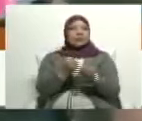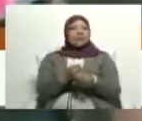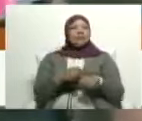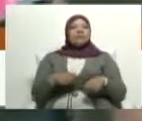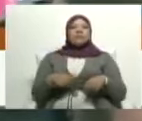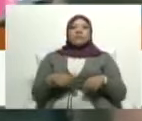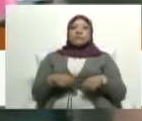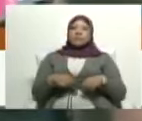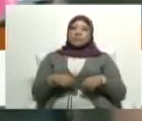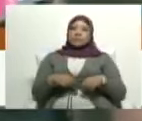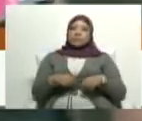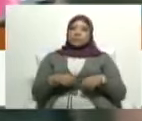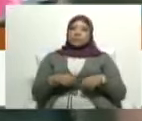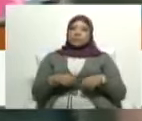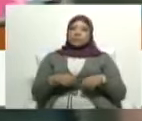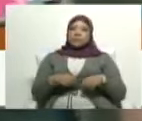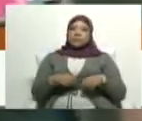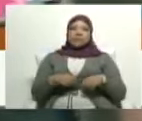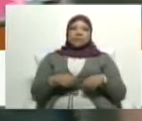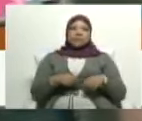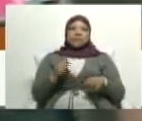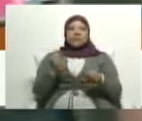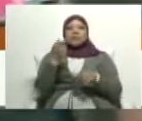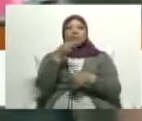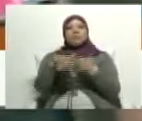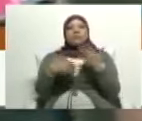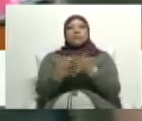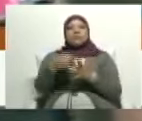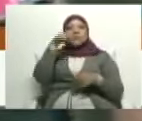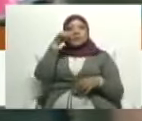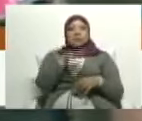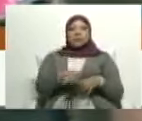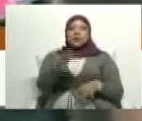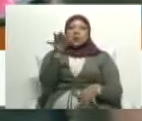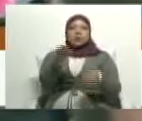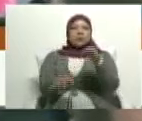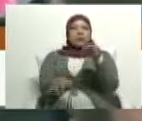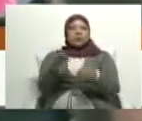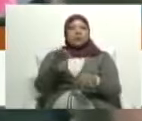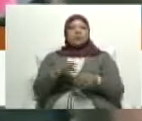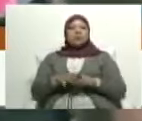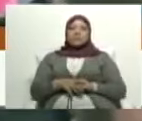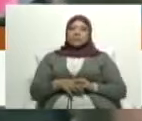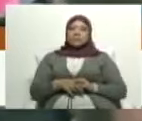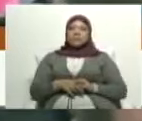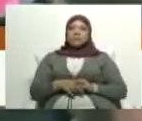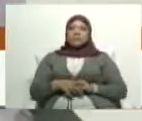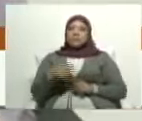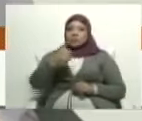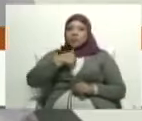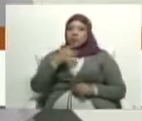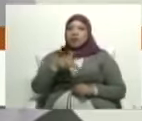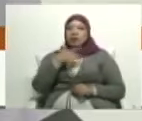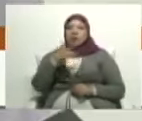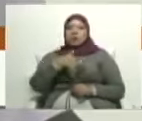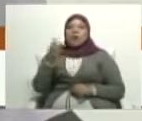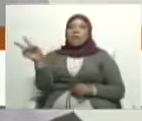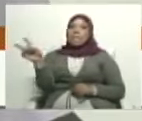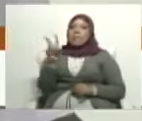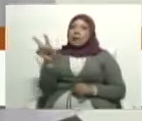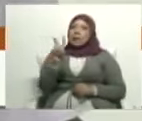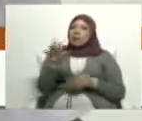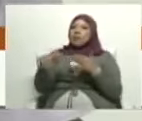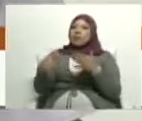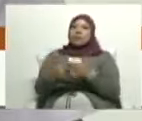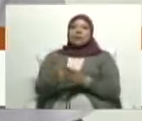Bolívar. Otro aspecto de nuestra identidad es la justicia. Yo siento que los venezolanos, las